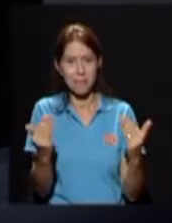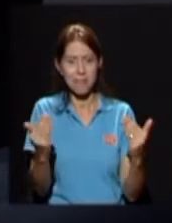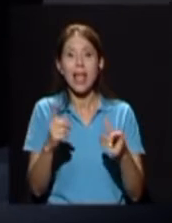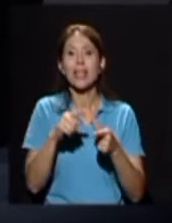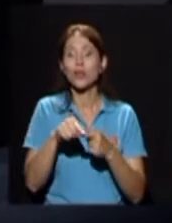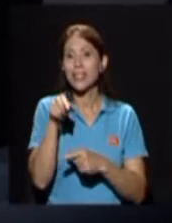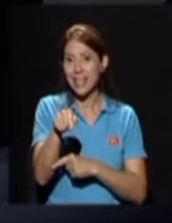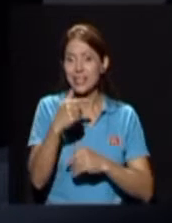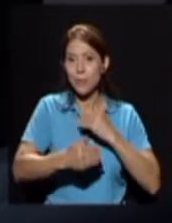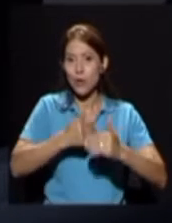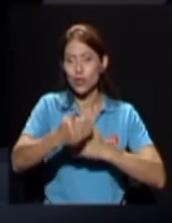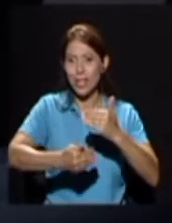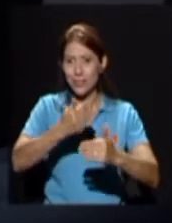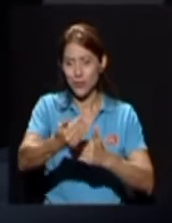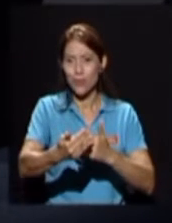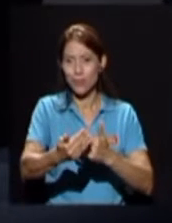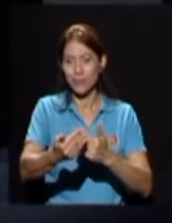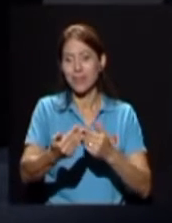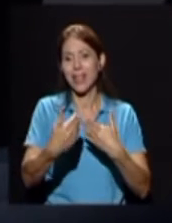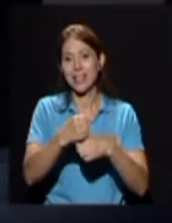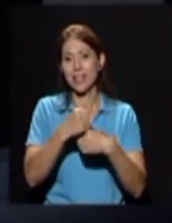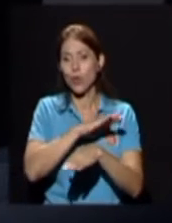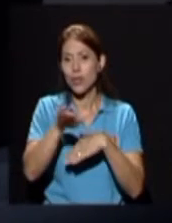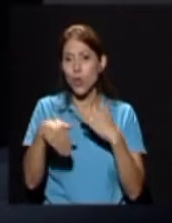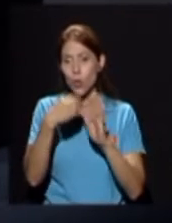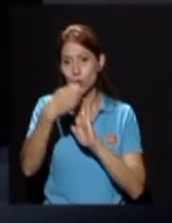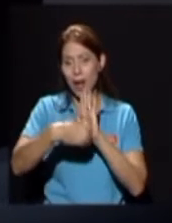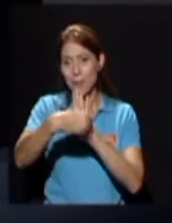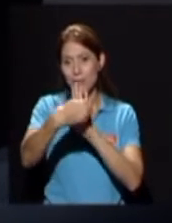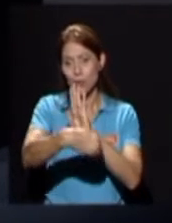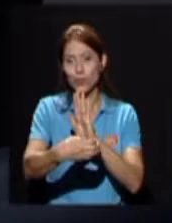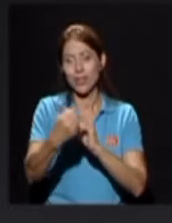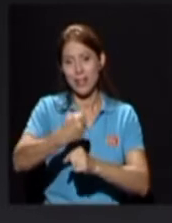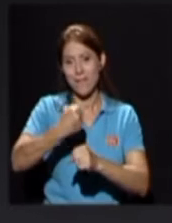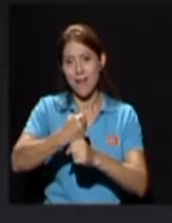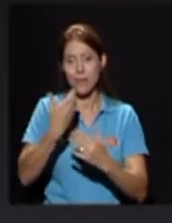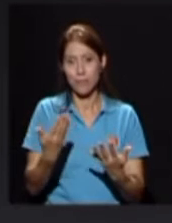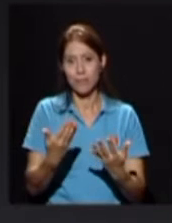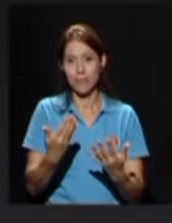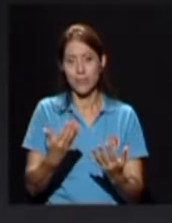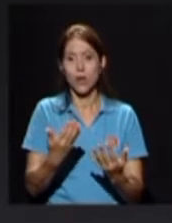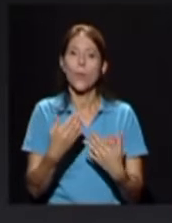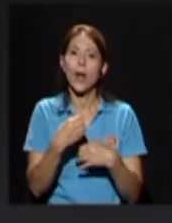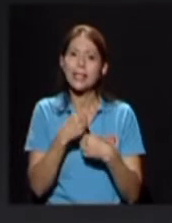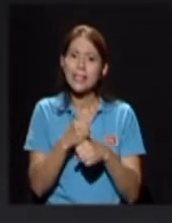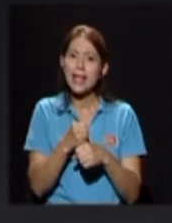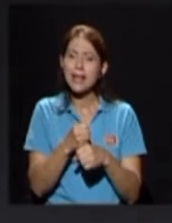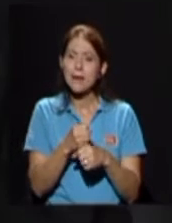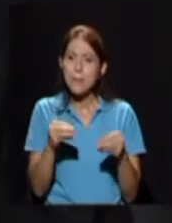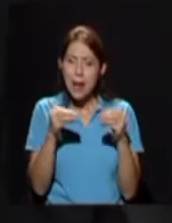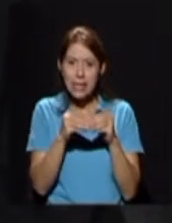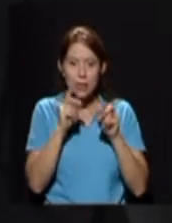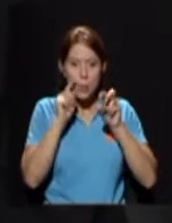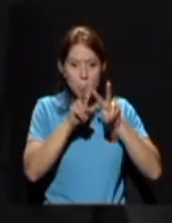Entonces este es un poco el proceso que se siguió en todos los capítulos, me parece, ¿verdad?, que es ir a hacer una inspección muy